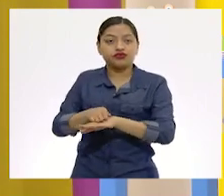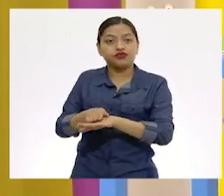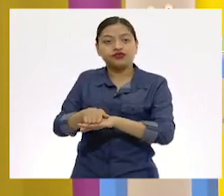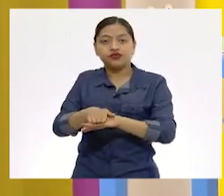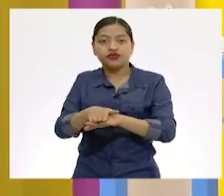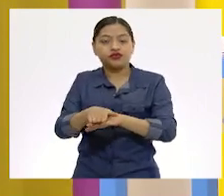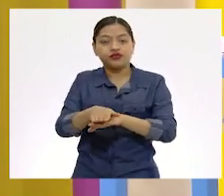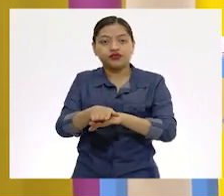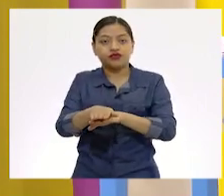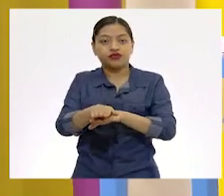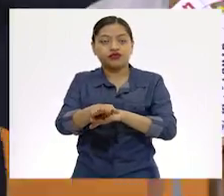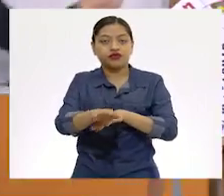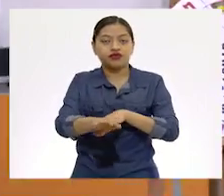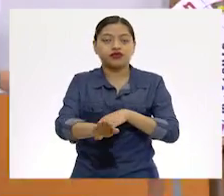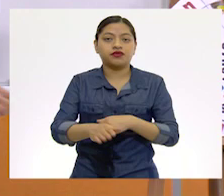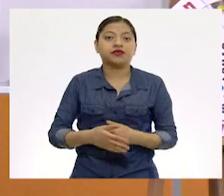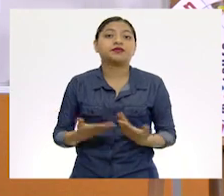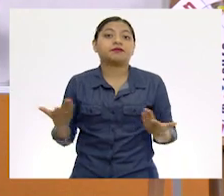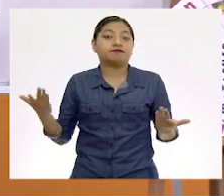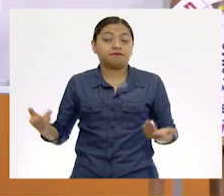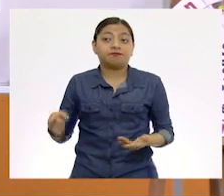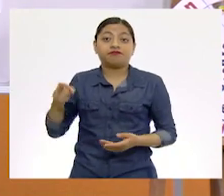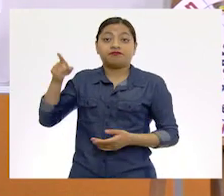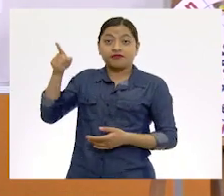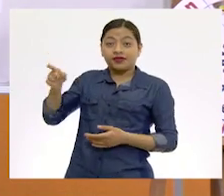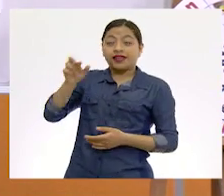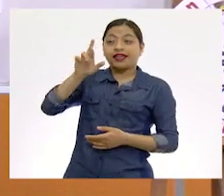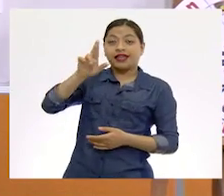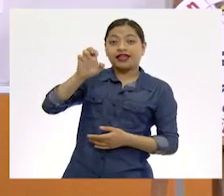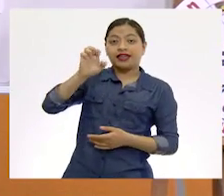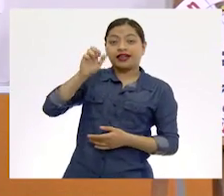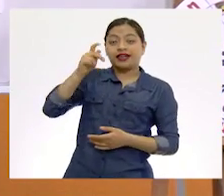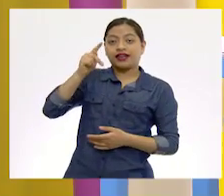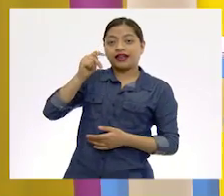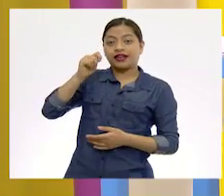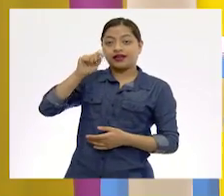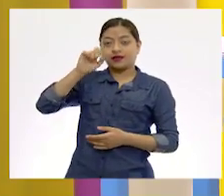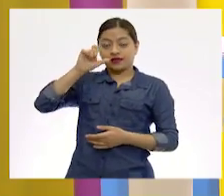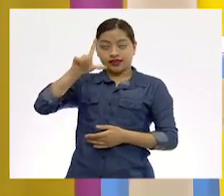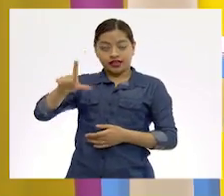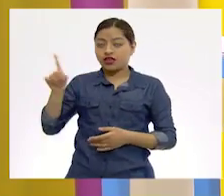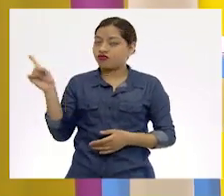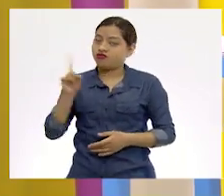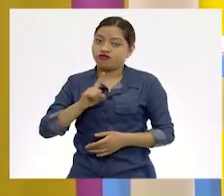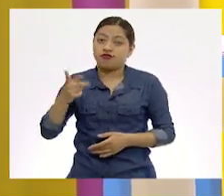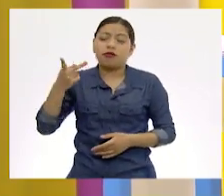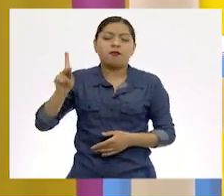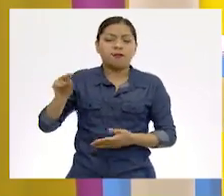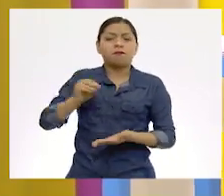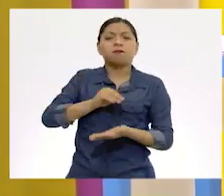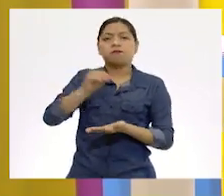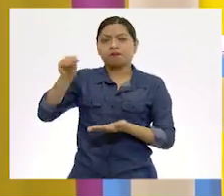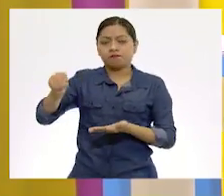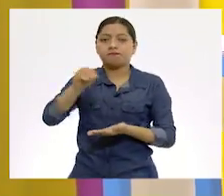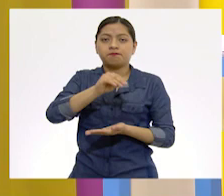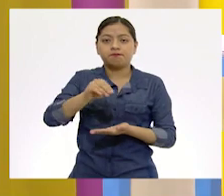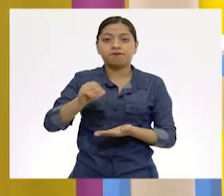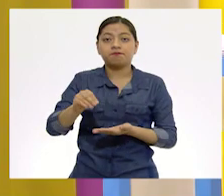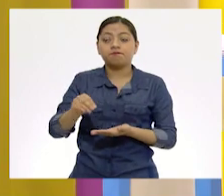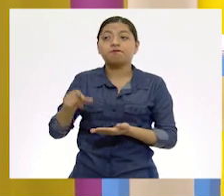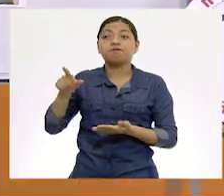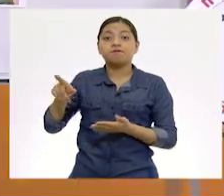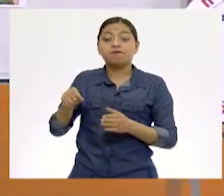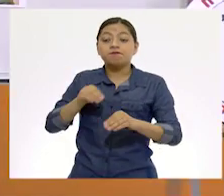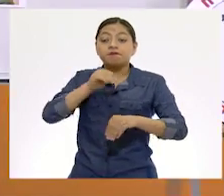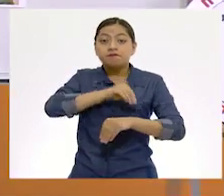cuerpo. Pero, aunque no es un reptil, los caracoles también se desplazan.